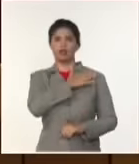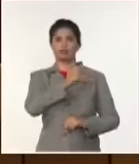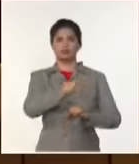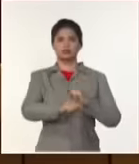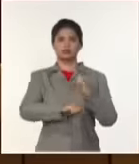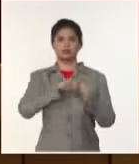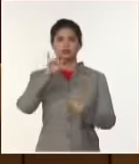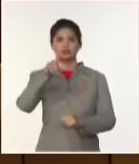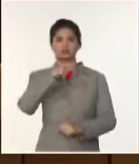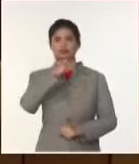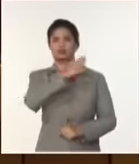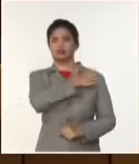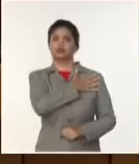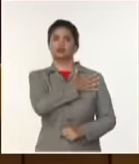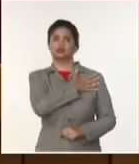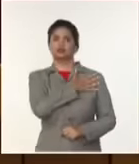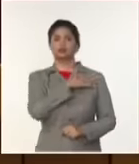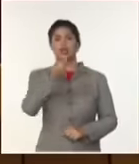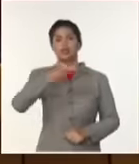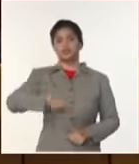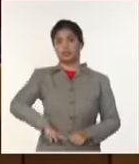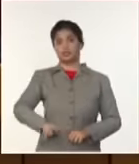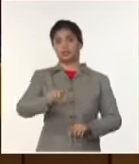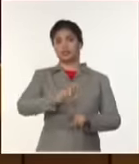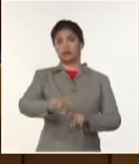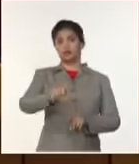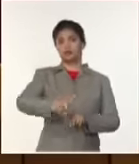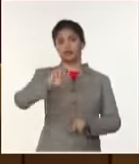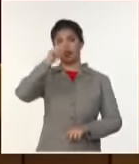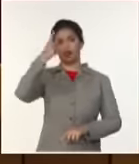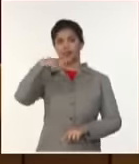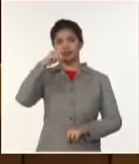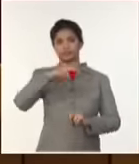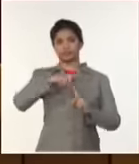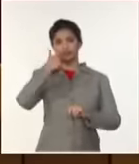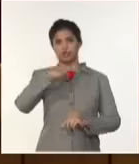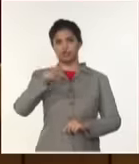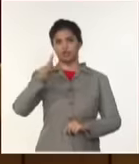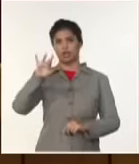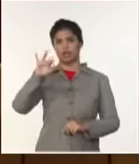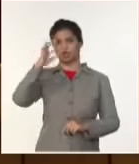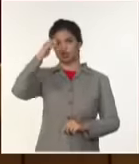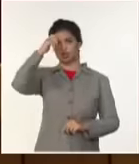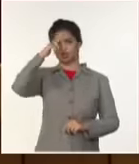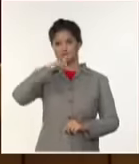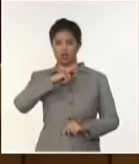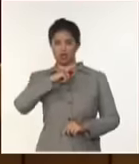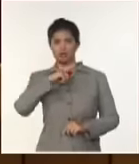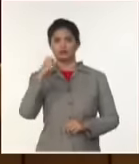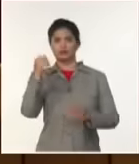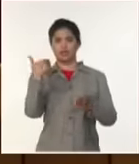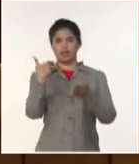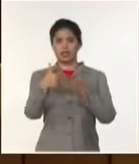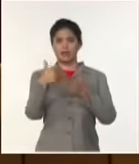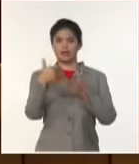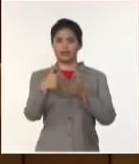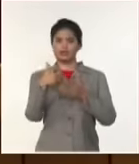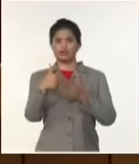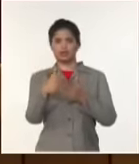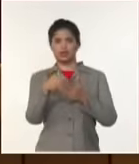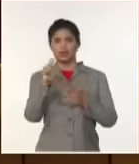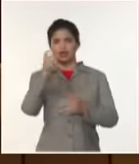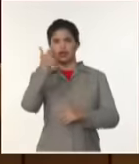finca Santa Rosa, los productores usufructuarios Alex Raúl Castañeda y Joandy Rodríguez de la empresa agropecuaria de